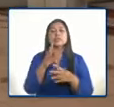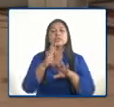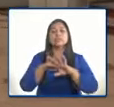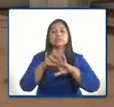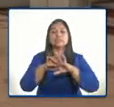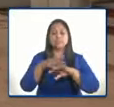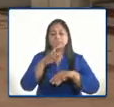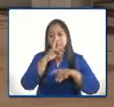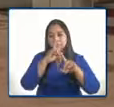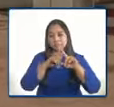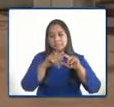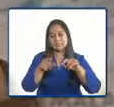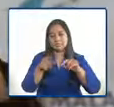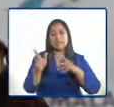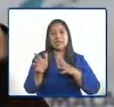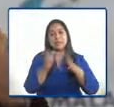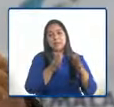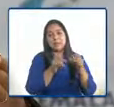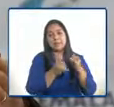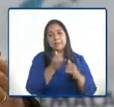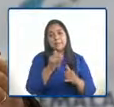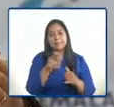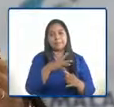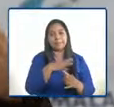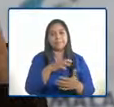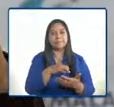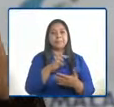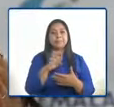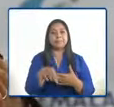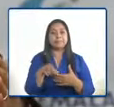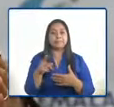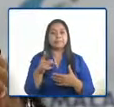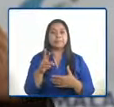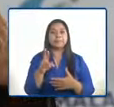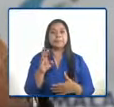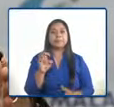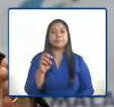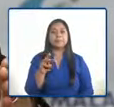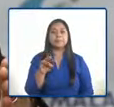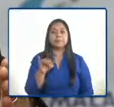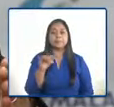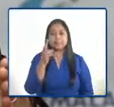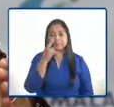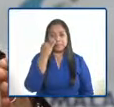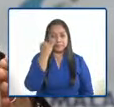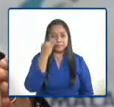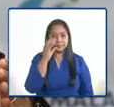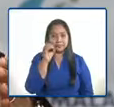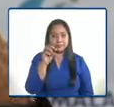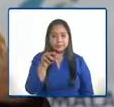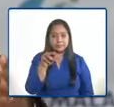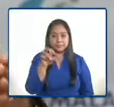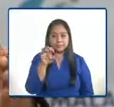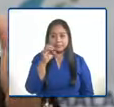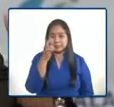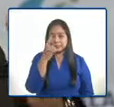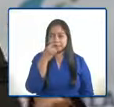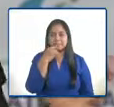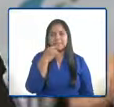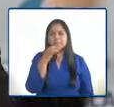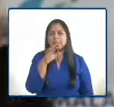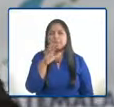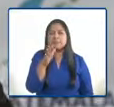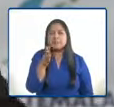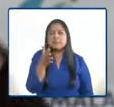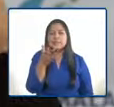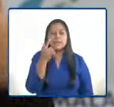último, tenemos un nuevo programa que se llama Remisiones. Este nuevo programa lo que hace es que